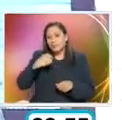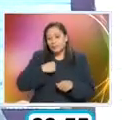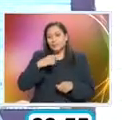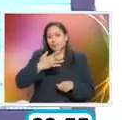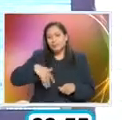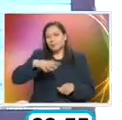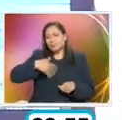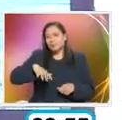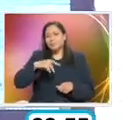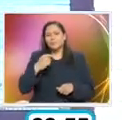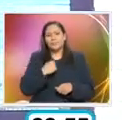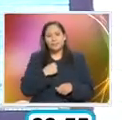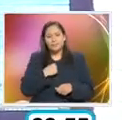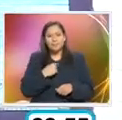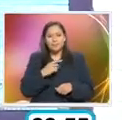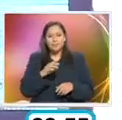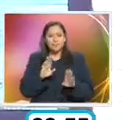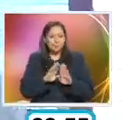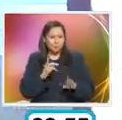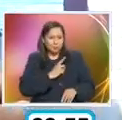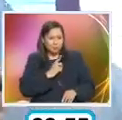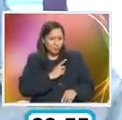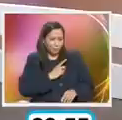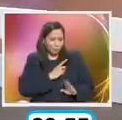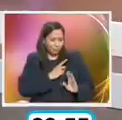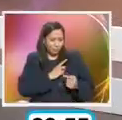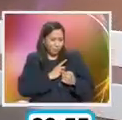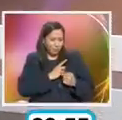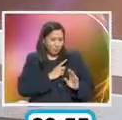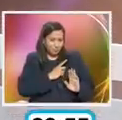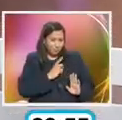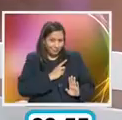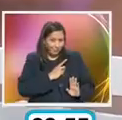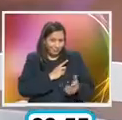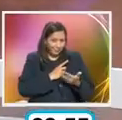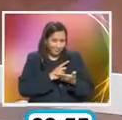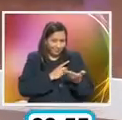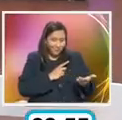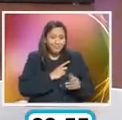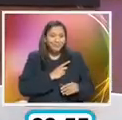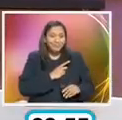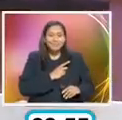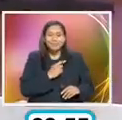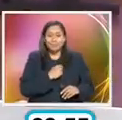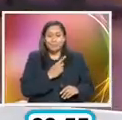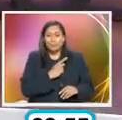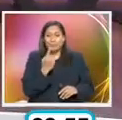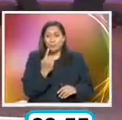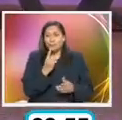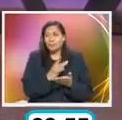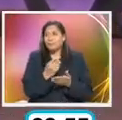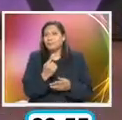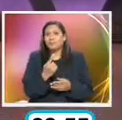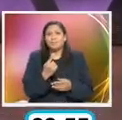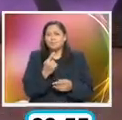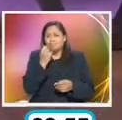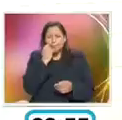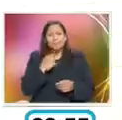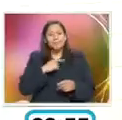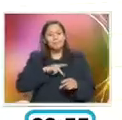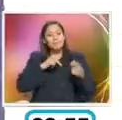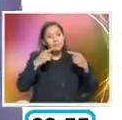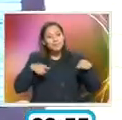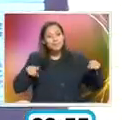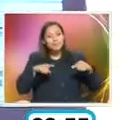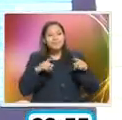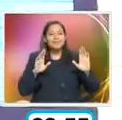estarle buscando y uno como solista pues, es solo, ¿no? O sea, tienes que hacerlo solito, ¿no? Claro. Entonces, pero la verdad que mi música me ha